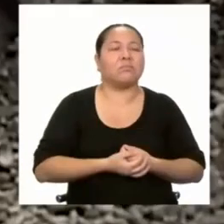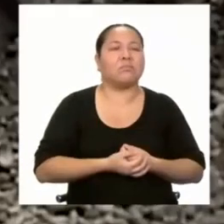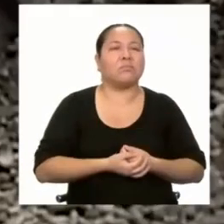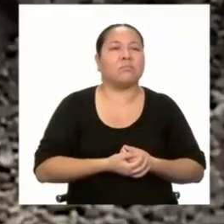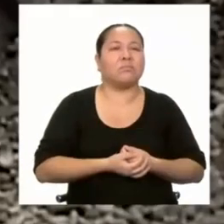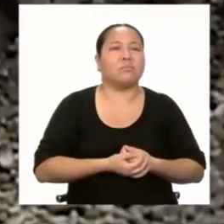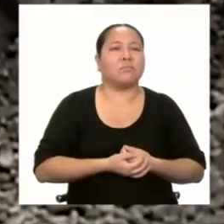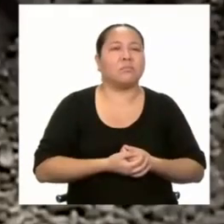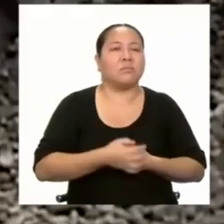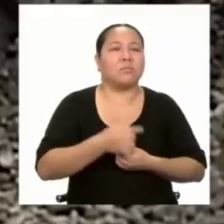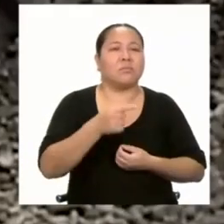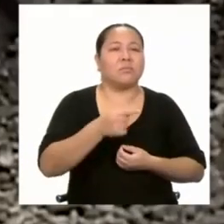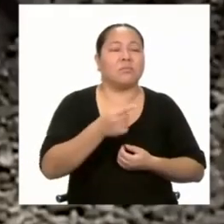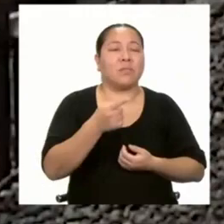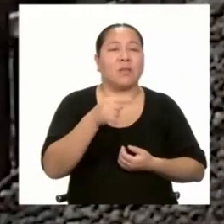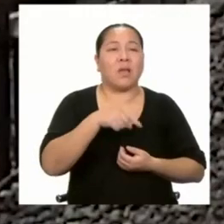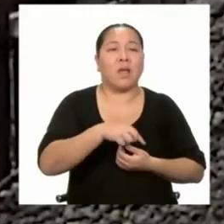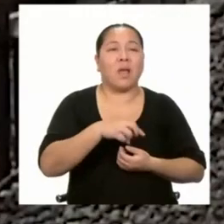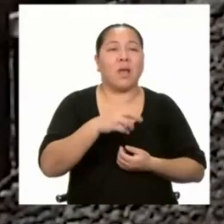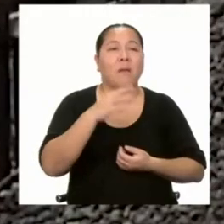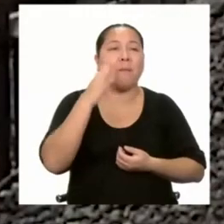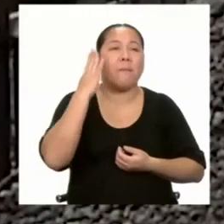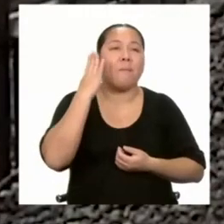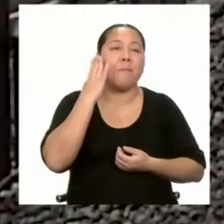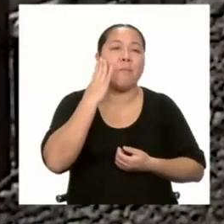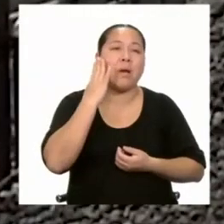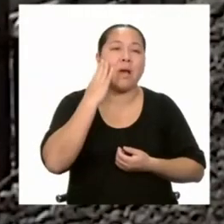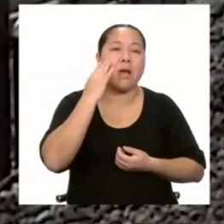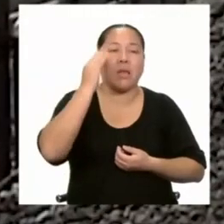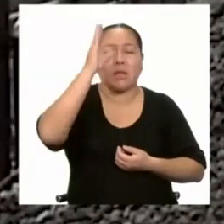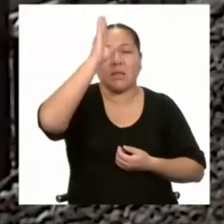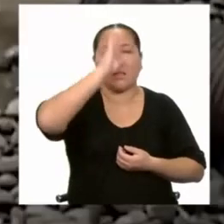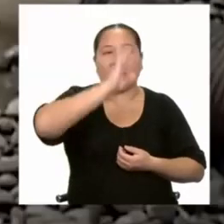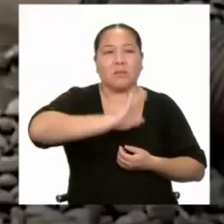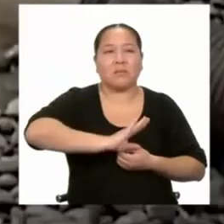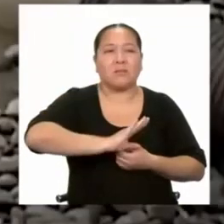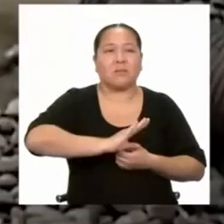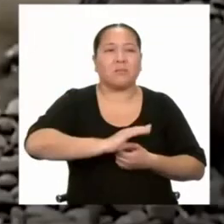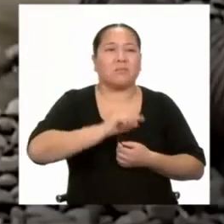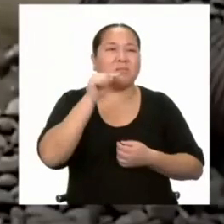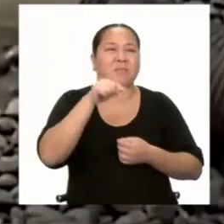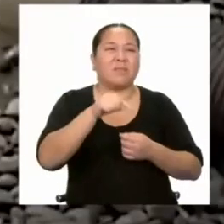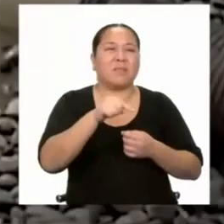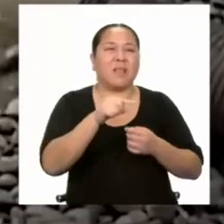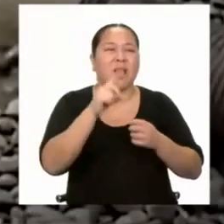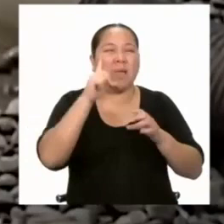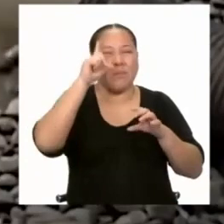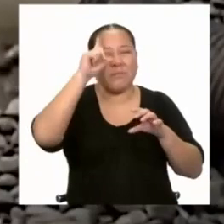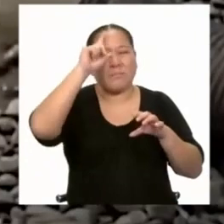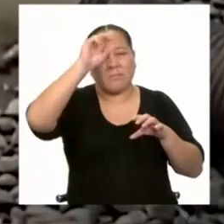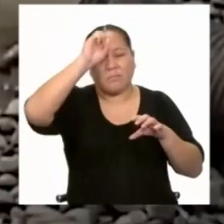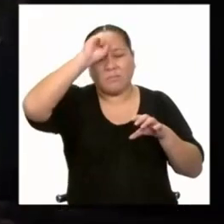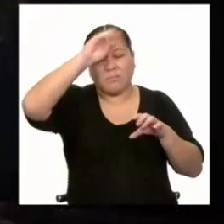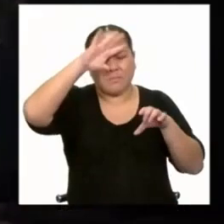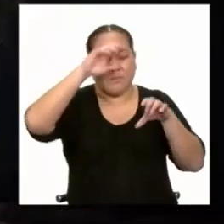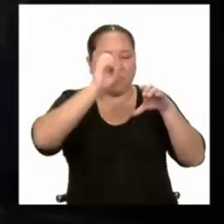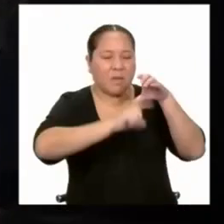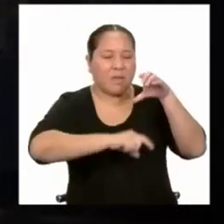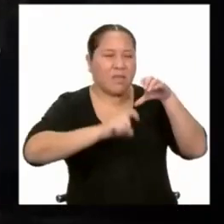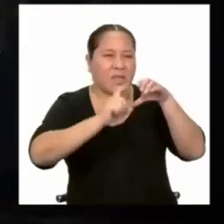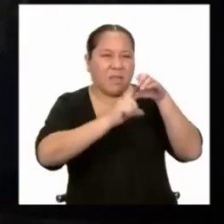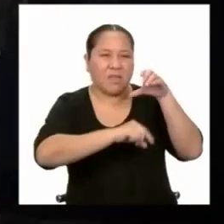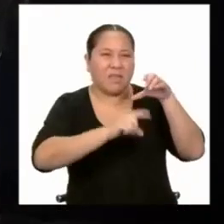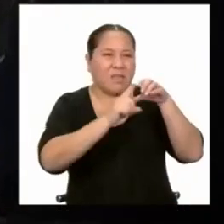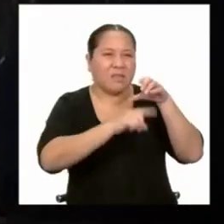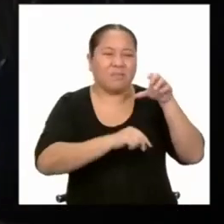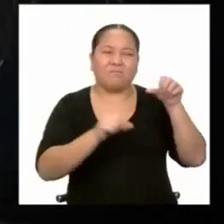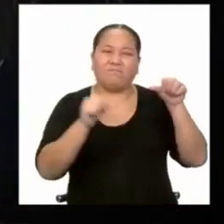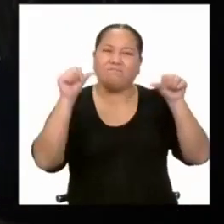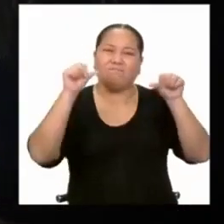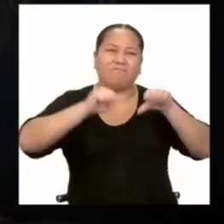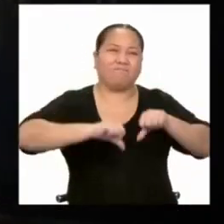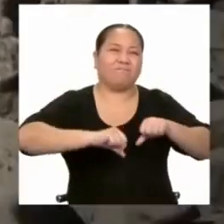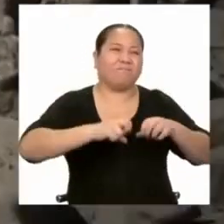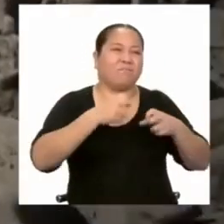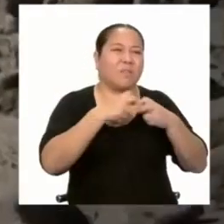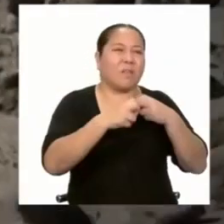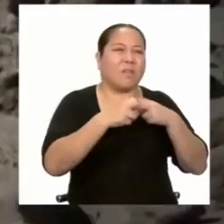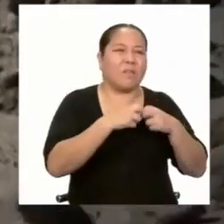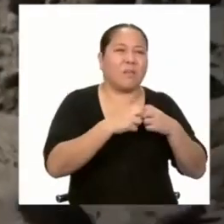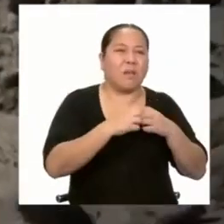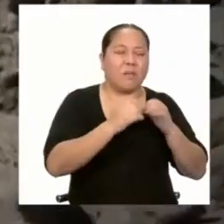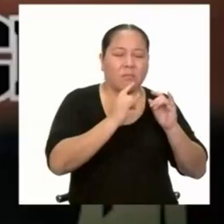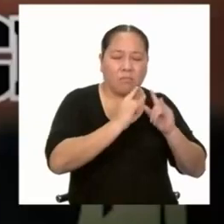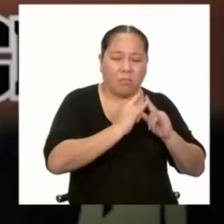Minería, madre de Dios, tiene consecuencias ambientales, sociales y económicas. La gente viene, establece